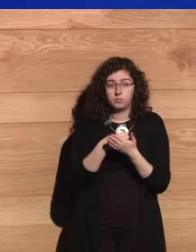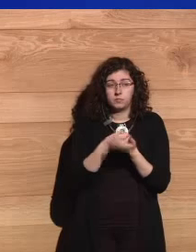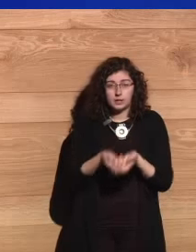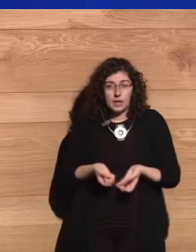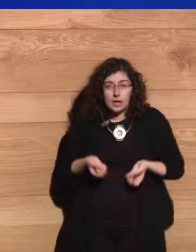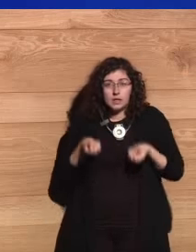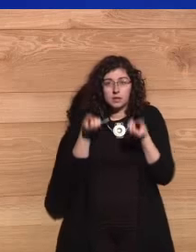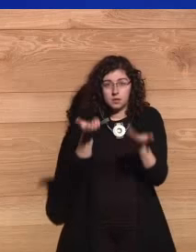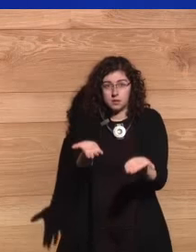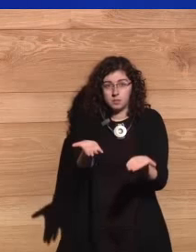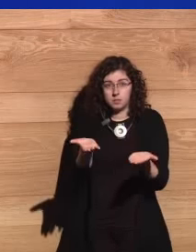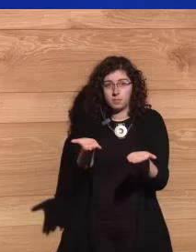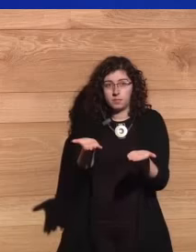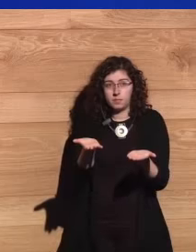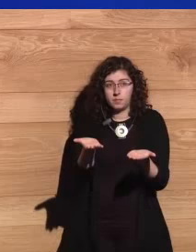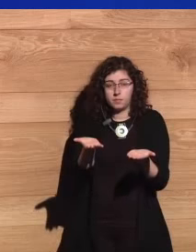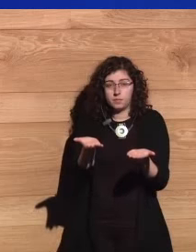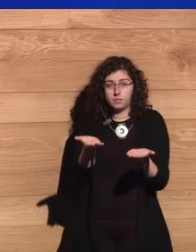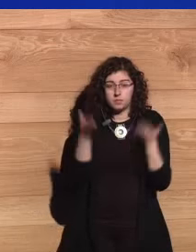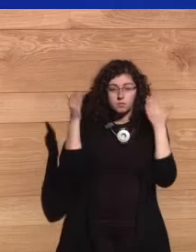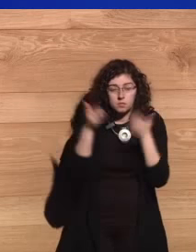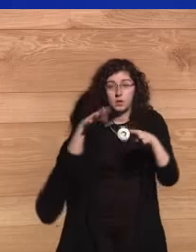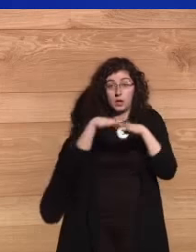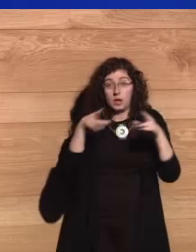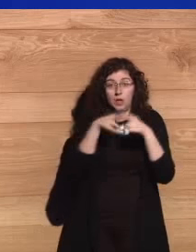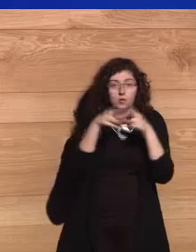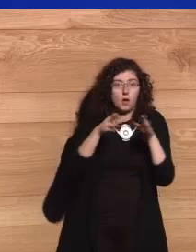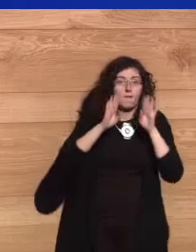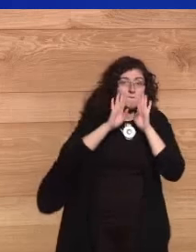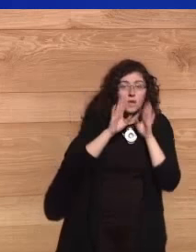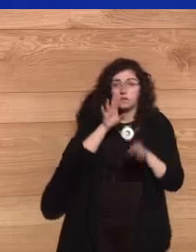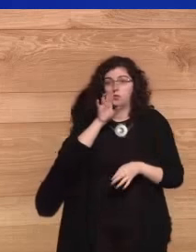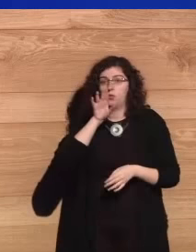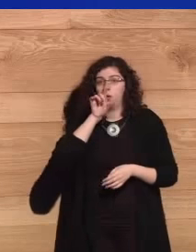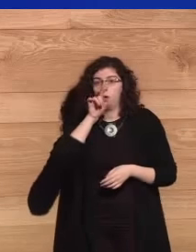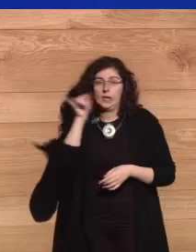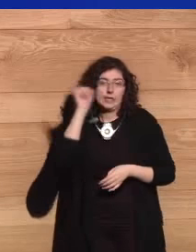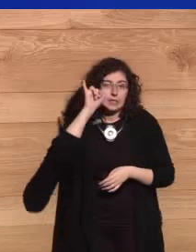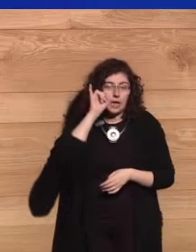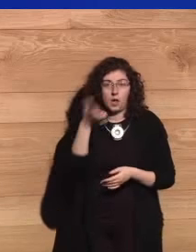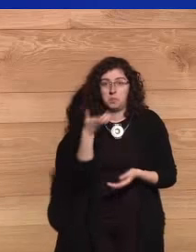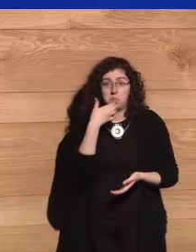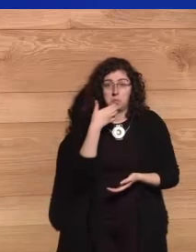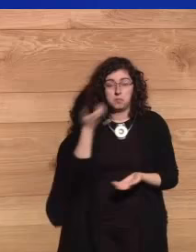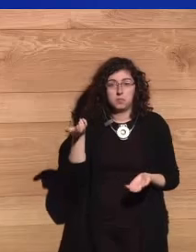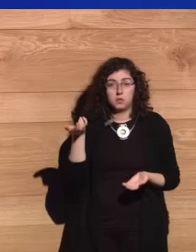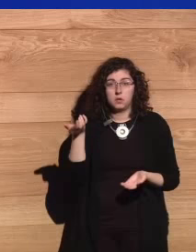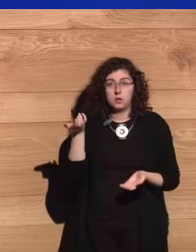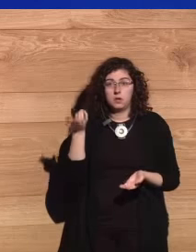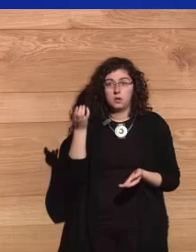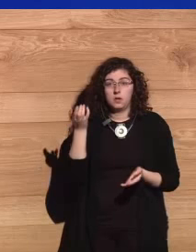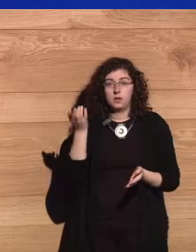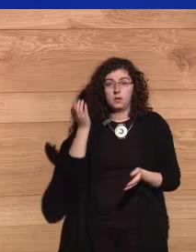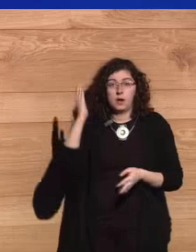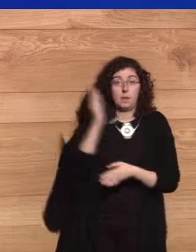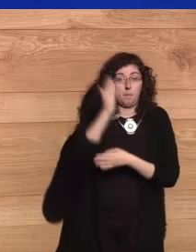expresa sobre las redes sociales, Facebook, Instagram, por ejemplo, están marcadas